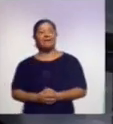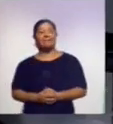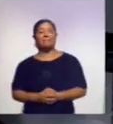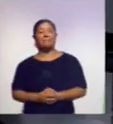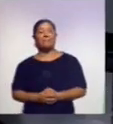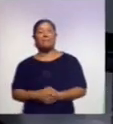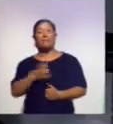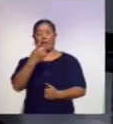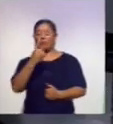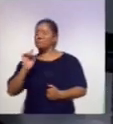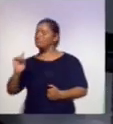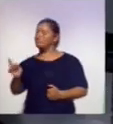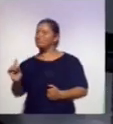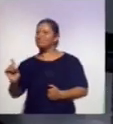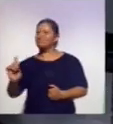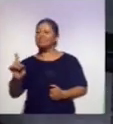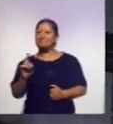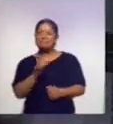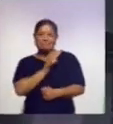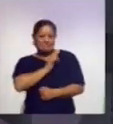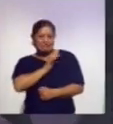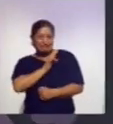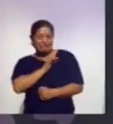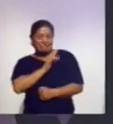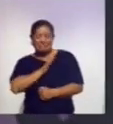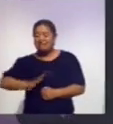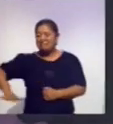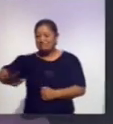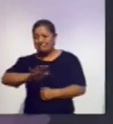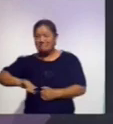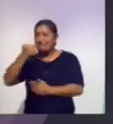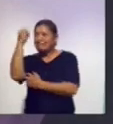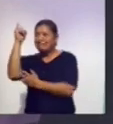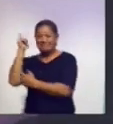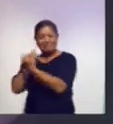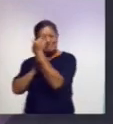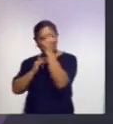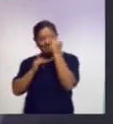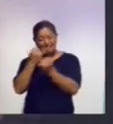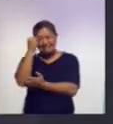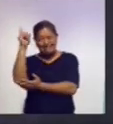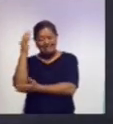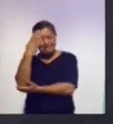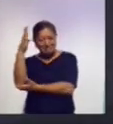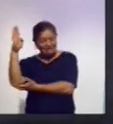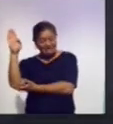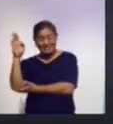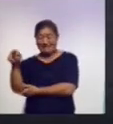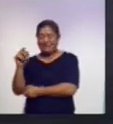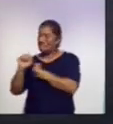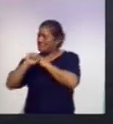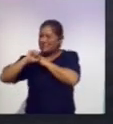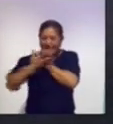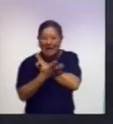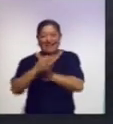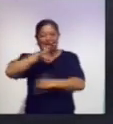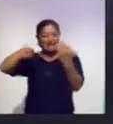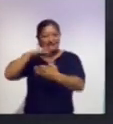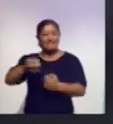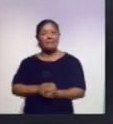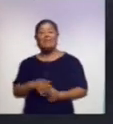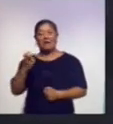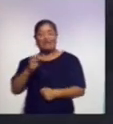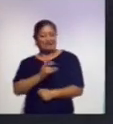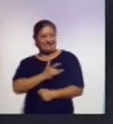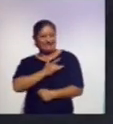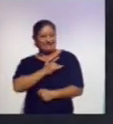recorrido del terror por una zona del jardín botánico algo que de verdad va a ser muy padre para todos y eso para que se sienta tendría que ser